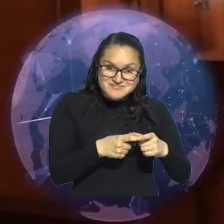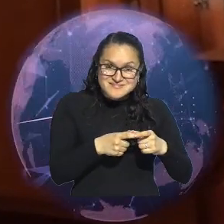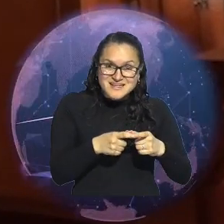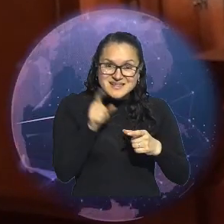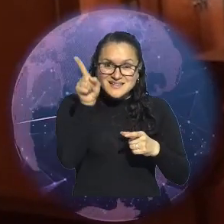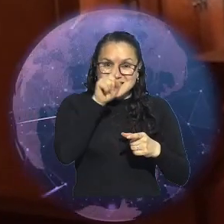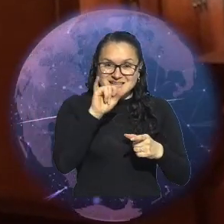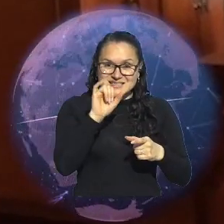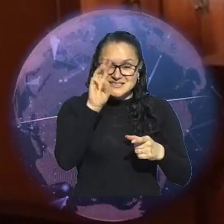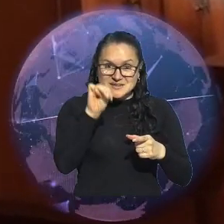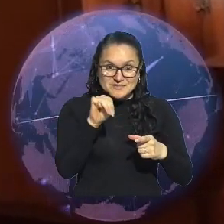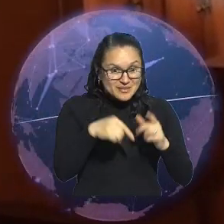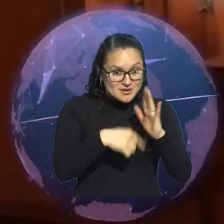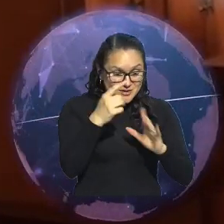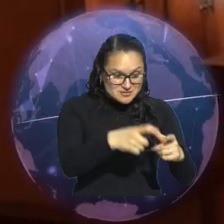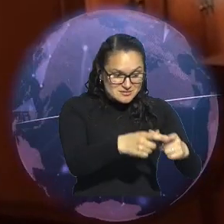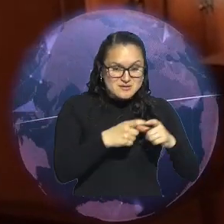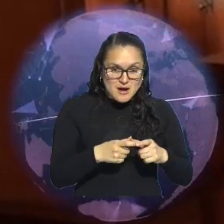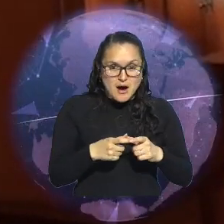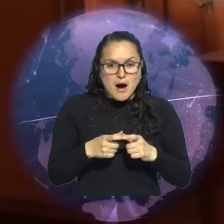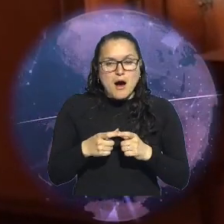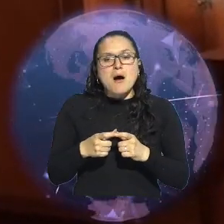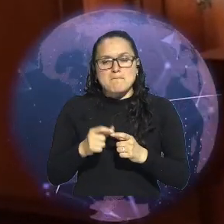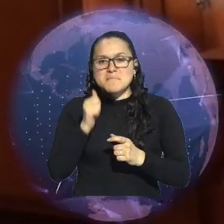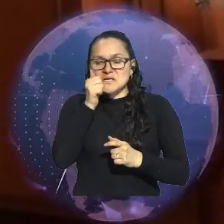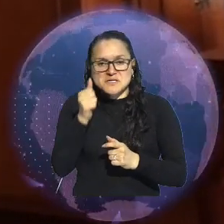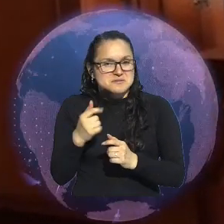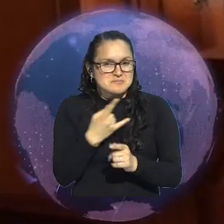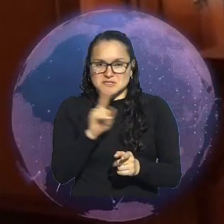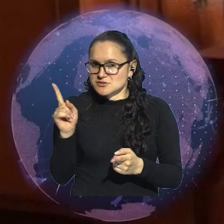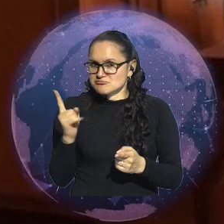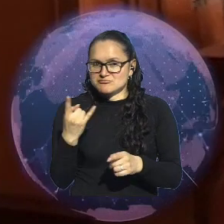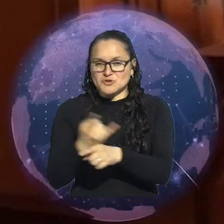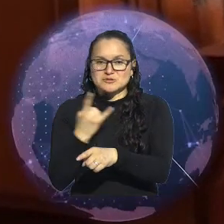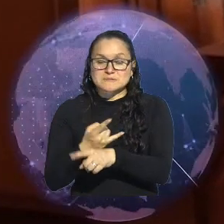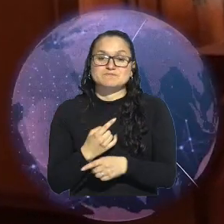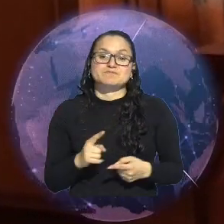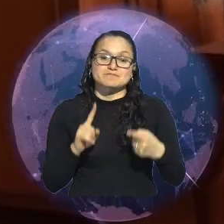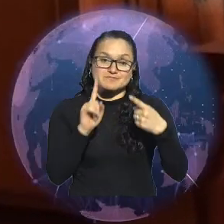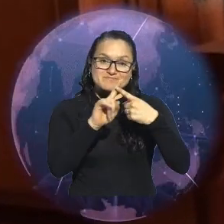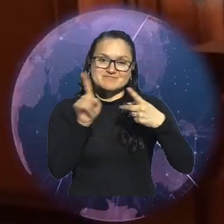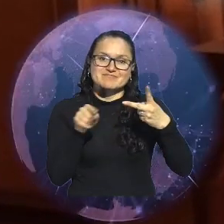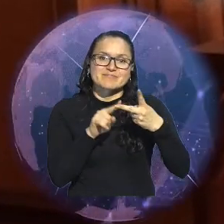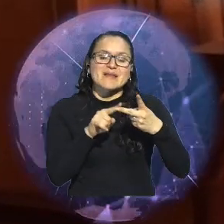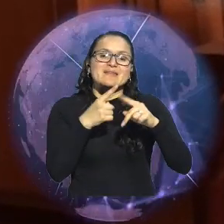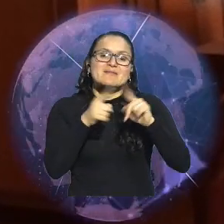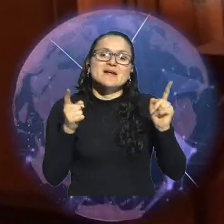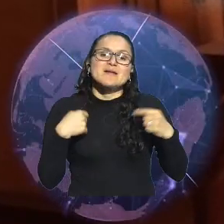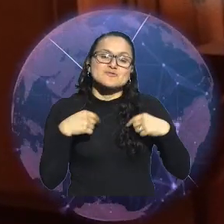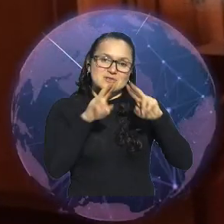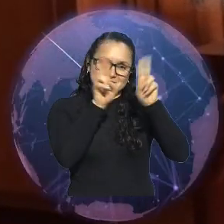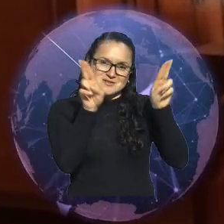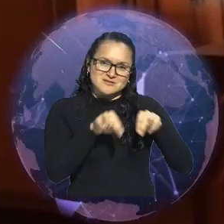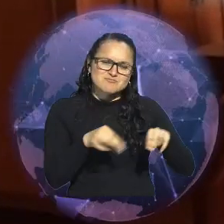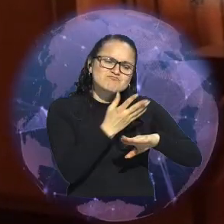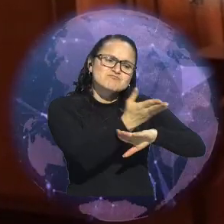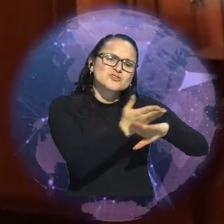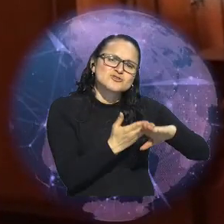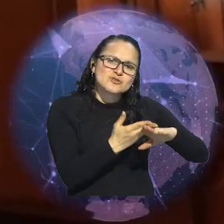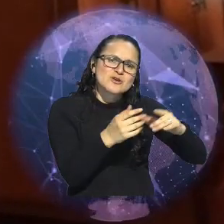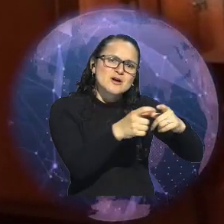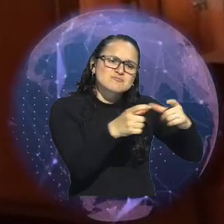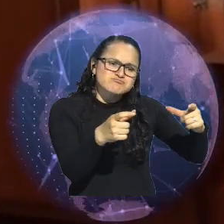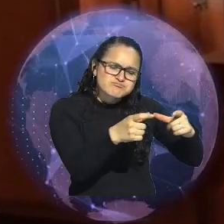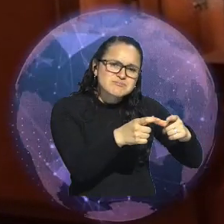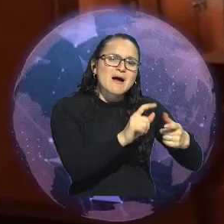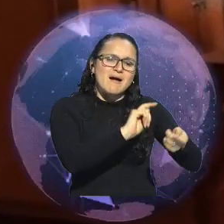solicitud si el usuario realizó la solicitud por un medio no presencial el usuario debe recibir su sim card y